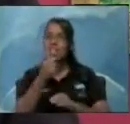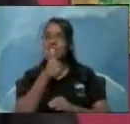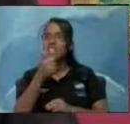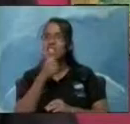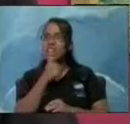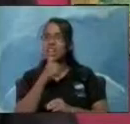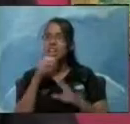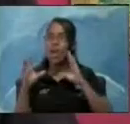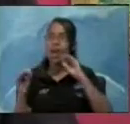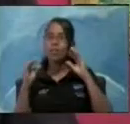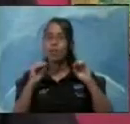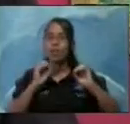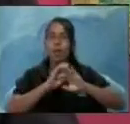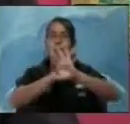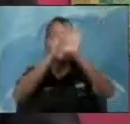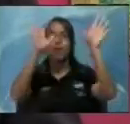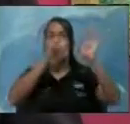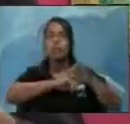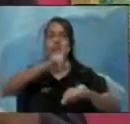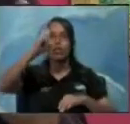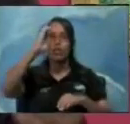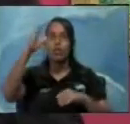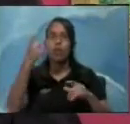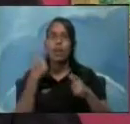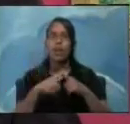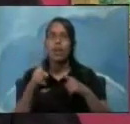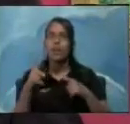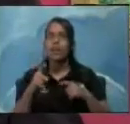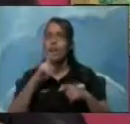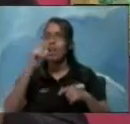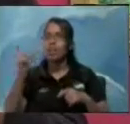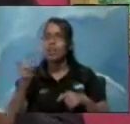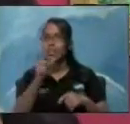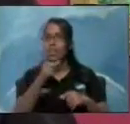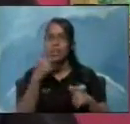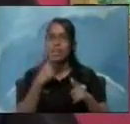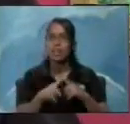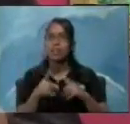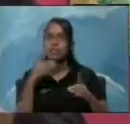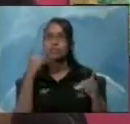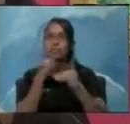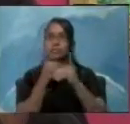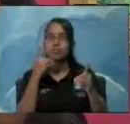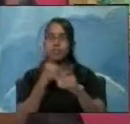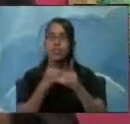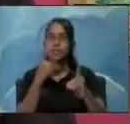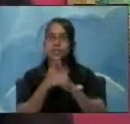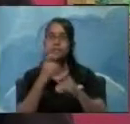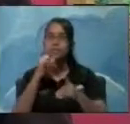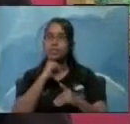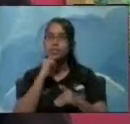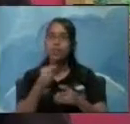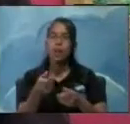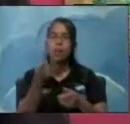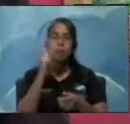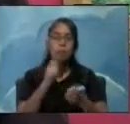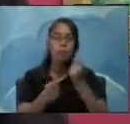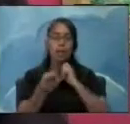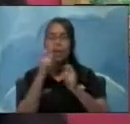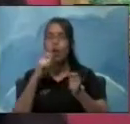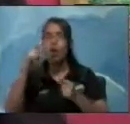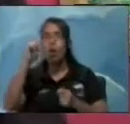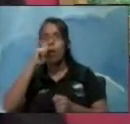hablaban las maravillas de Dios aquellos galileos aquellos discípulos y eran Pescadores